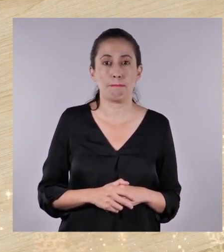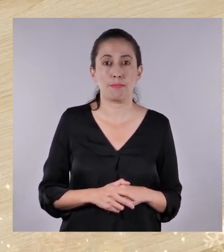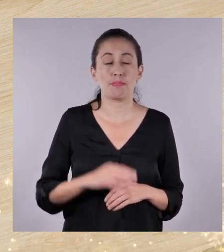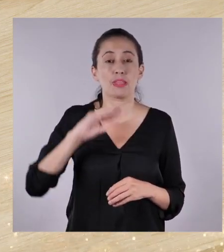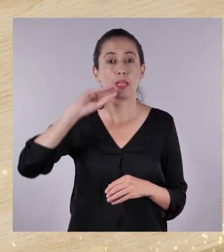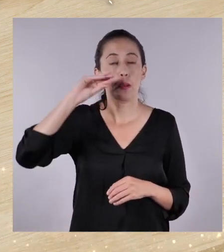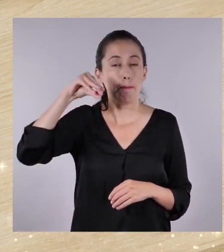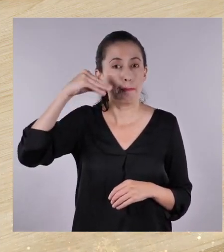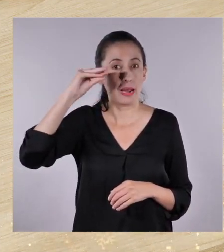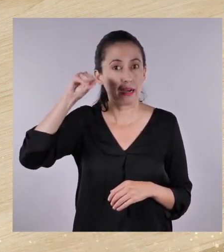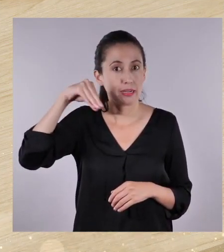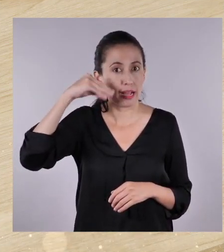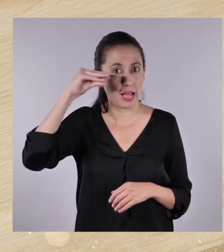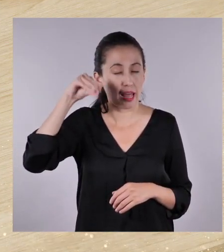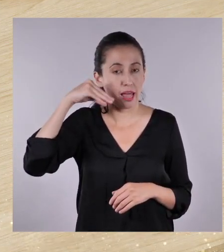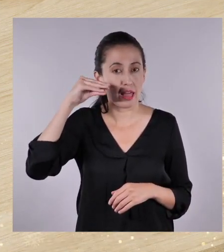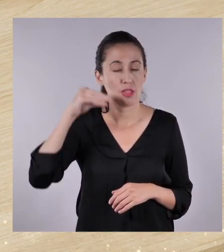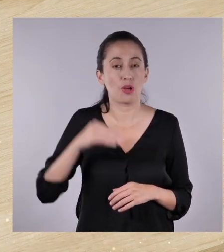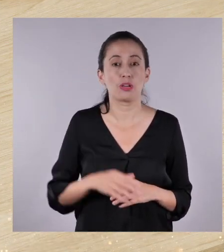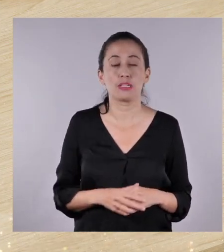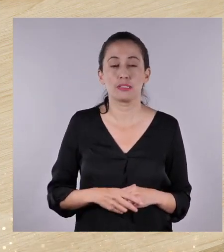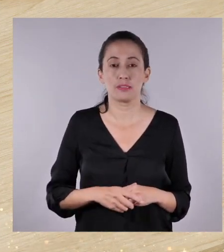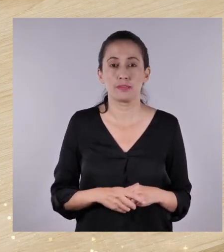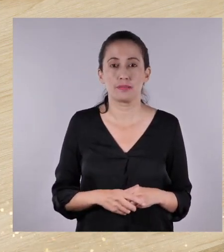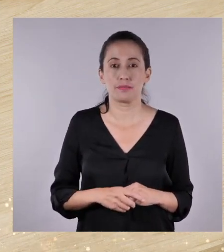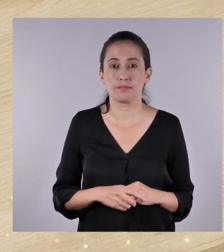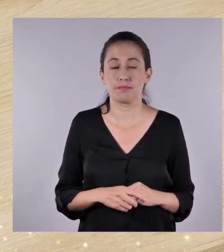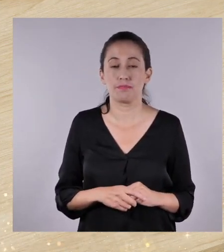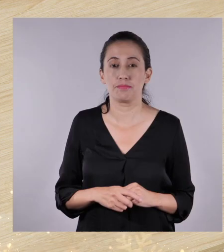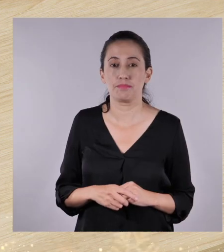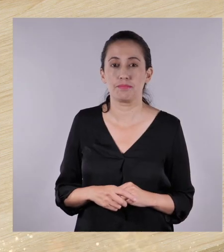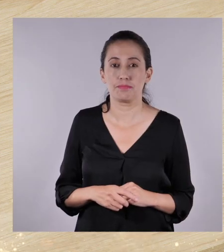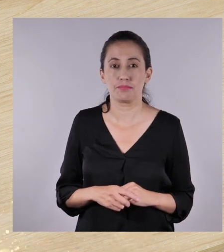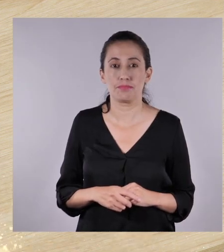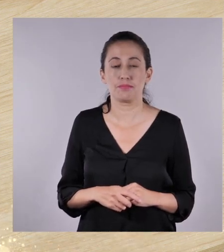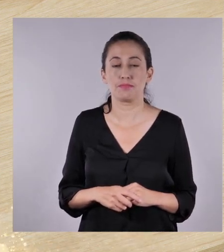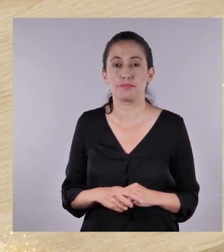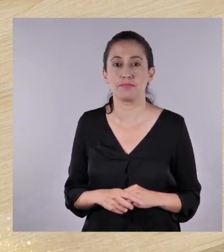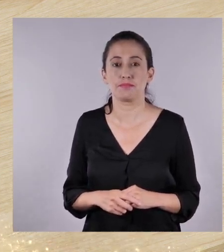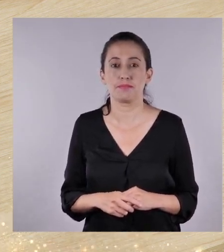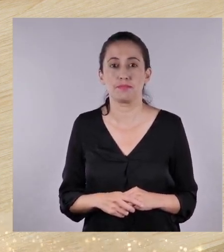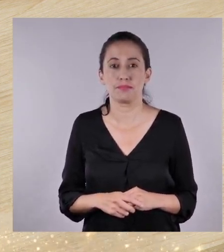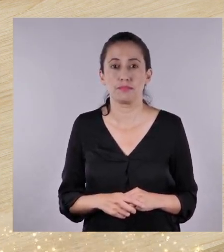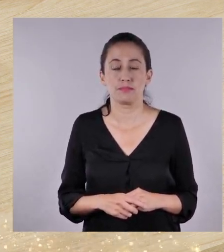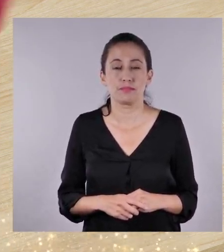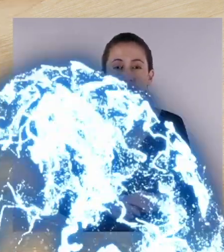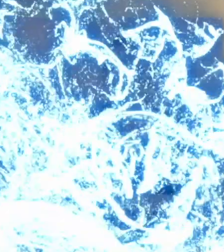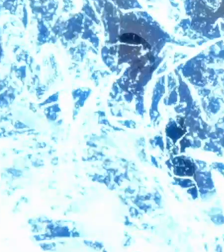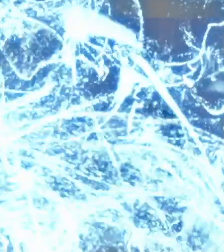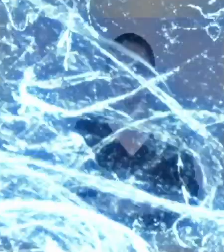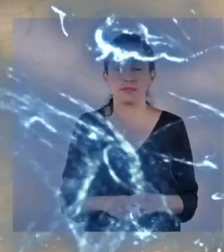vamos a usar marcadores. Ay, para rayar y marcar. Sí.